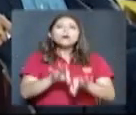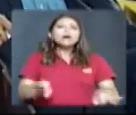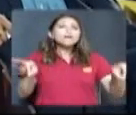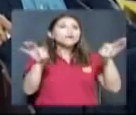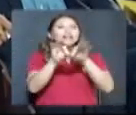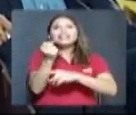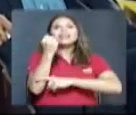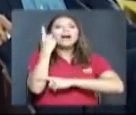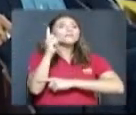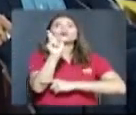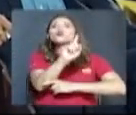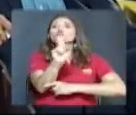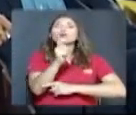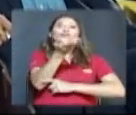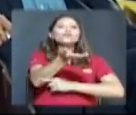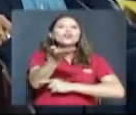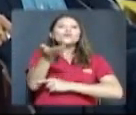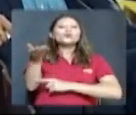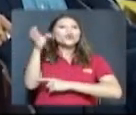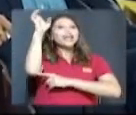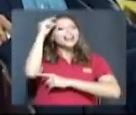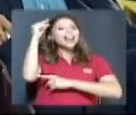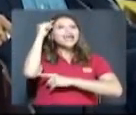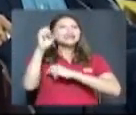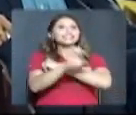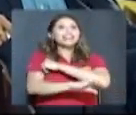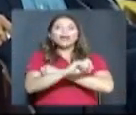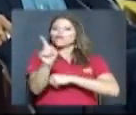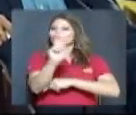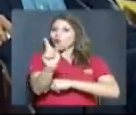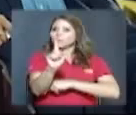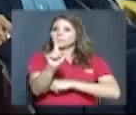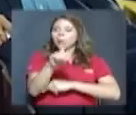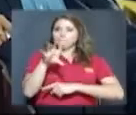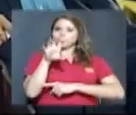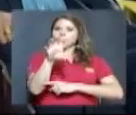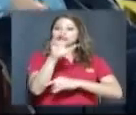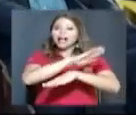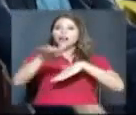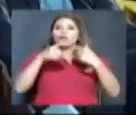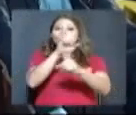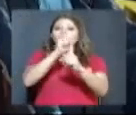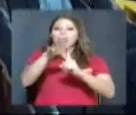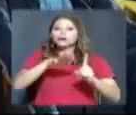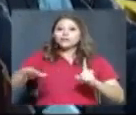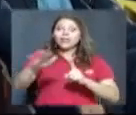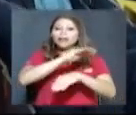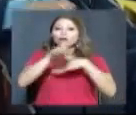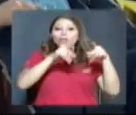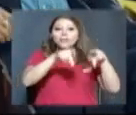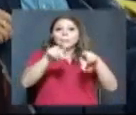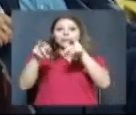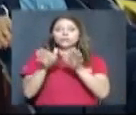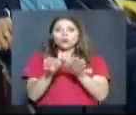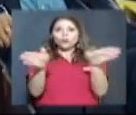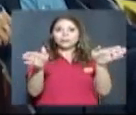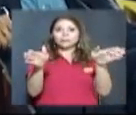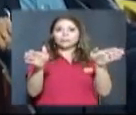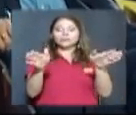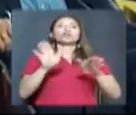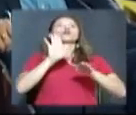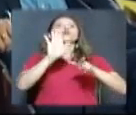Estado. Es un recurso de la sociedad y, por tanto, de toda la colectividad, cuyas funciones de administración están asignadas